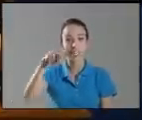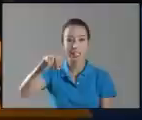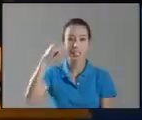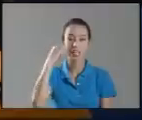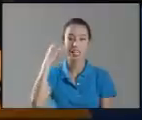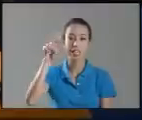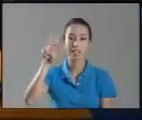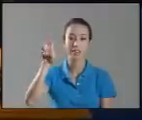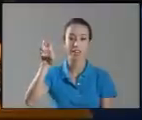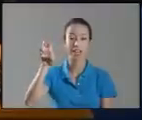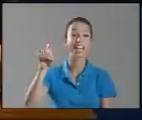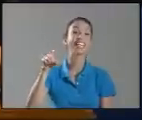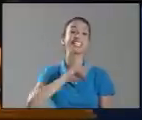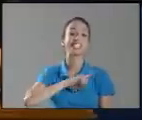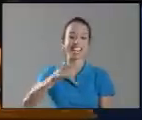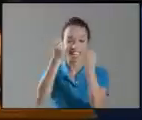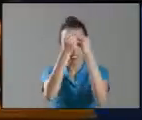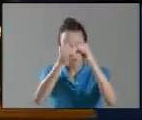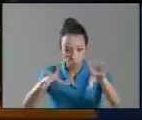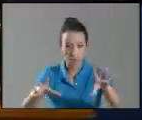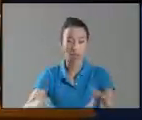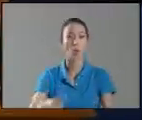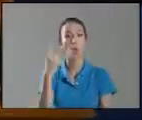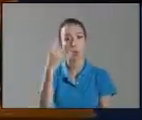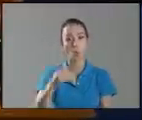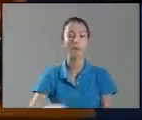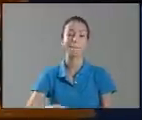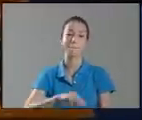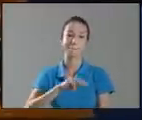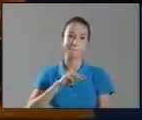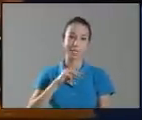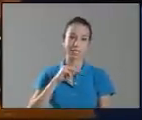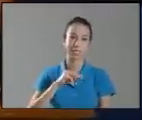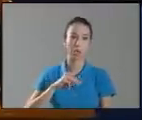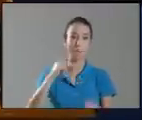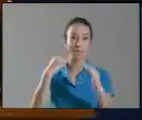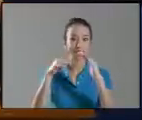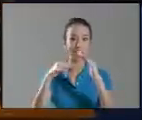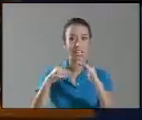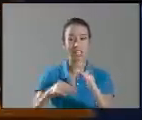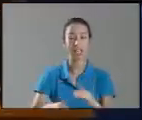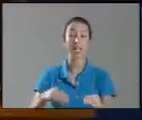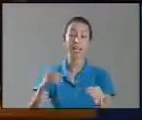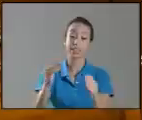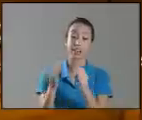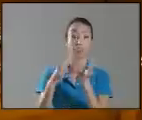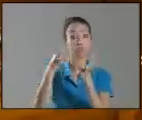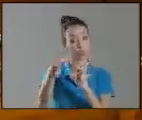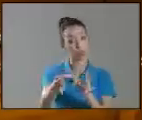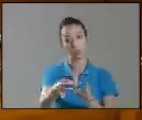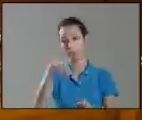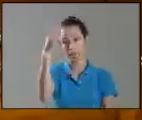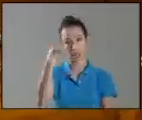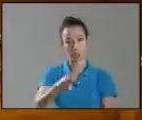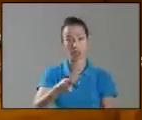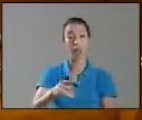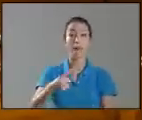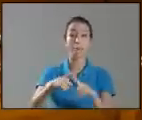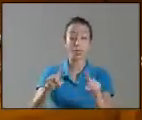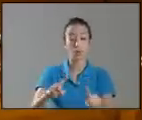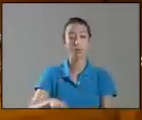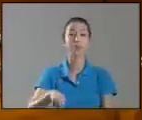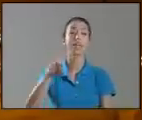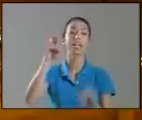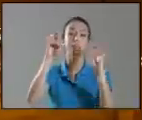ese tiempo, de aquí a 40 días, Nínive será destruida. Ese era todo su mensaje. Un mensaje escatológico,